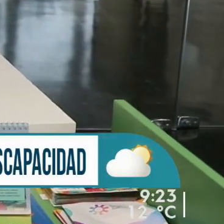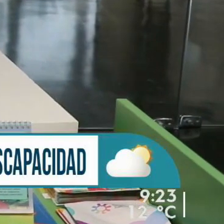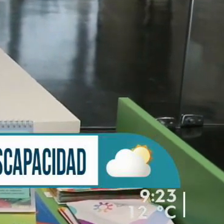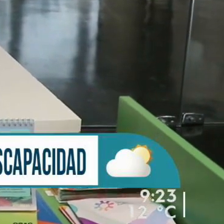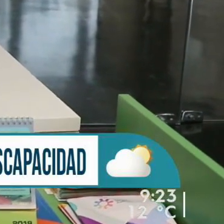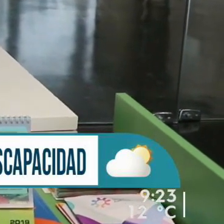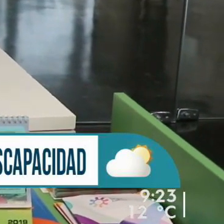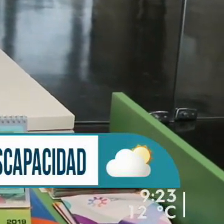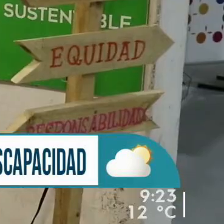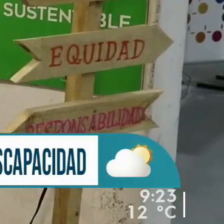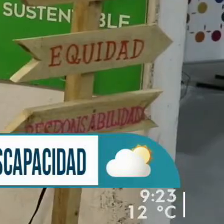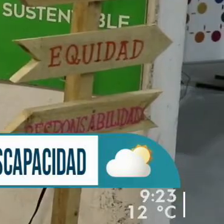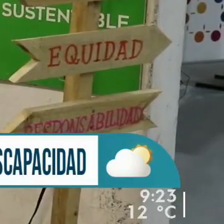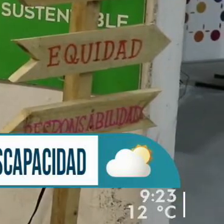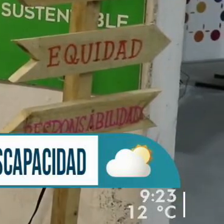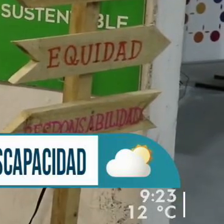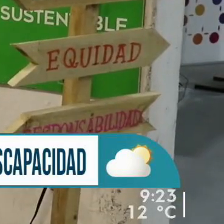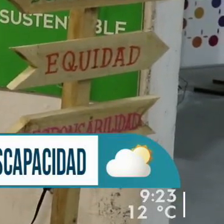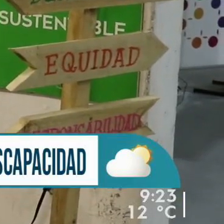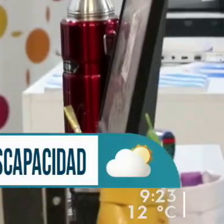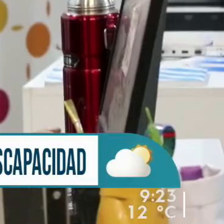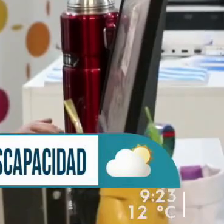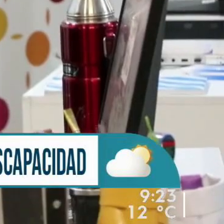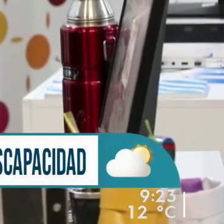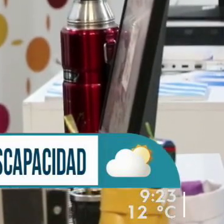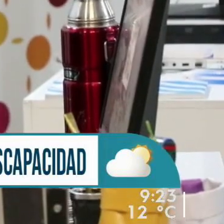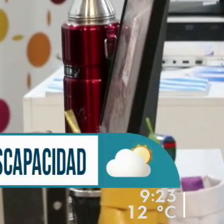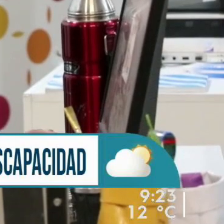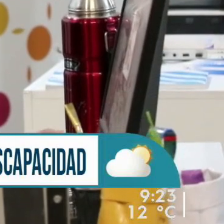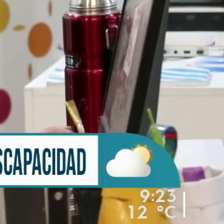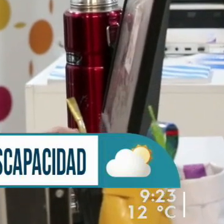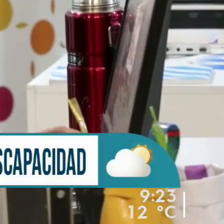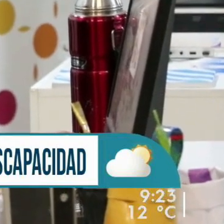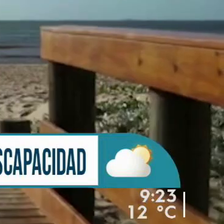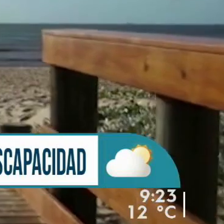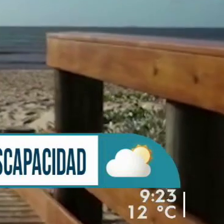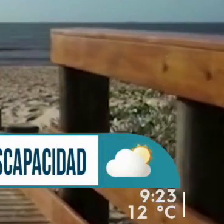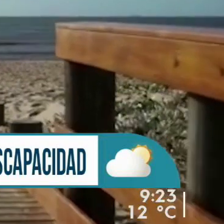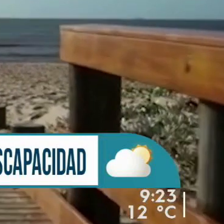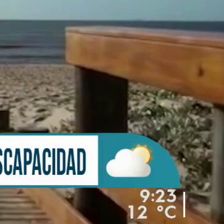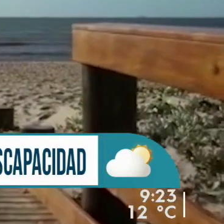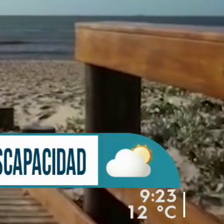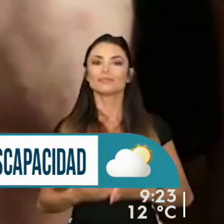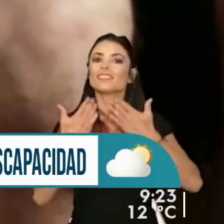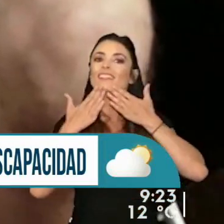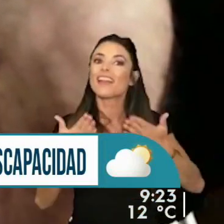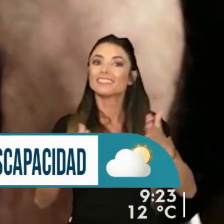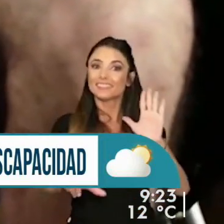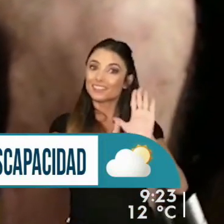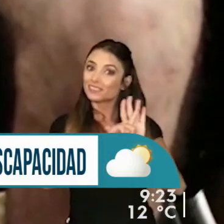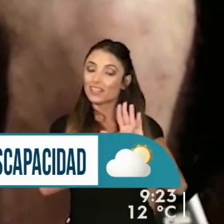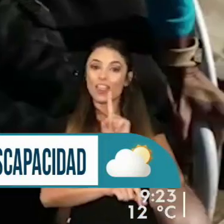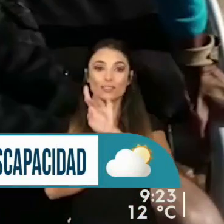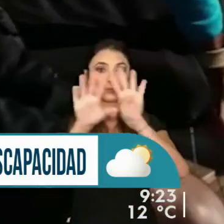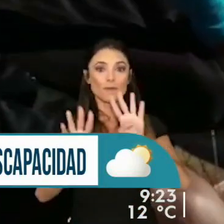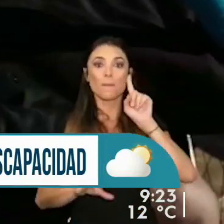tipo de discapacidad, ¿no? Que la persona, independientemente de su capacidad para ver, oír, moverse o entender el mundo, pueda acceder